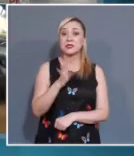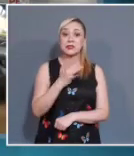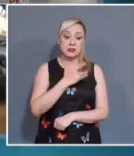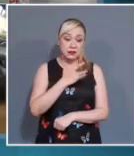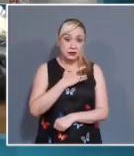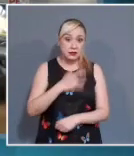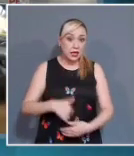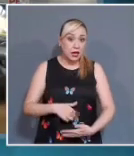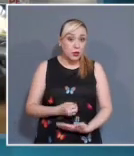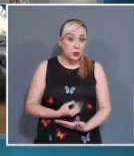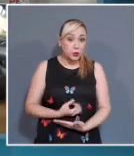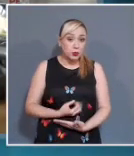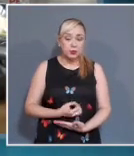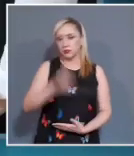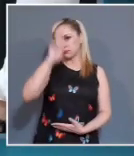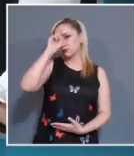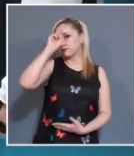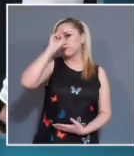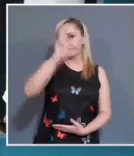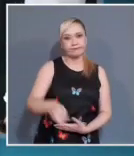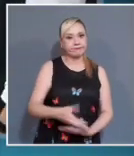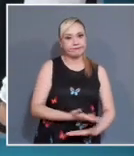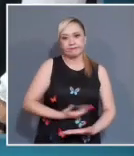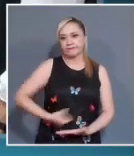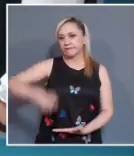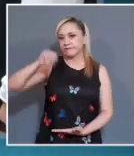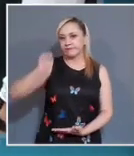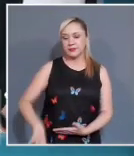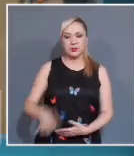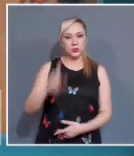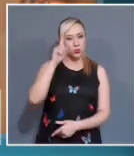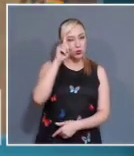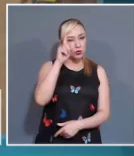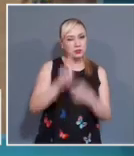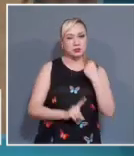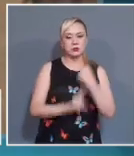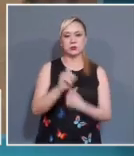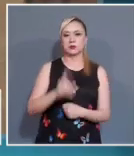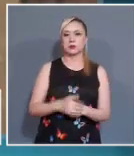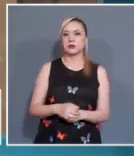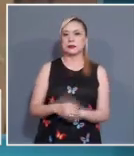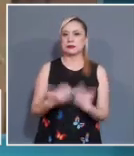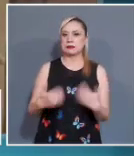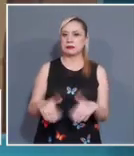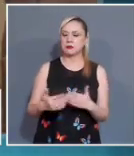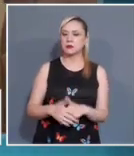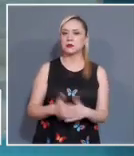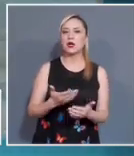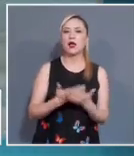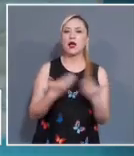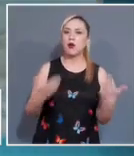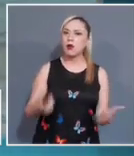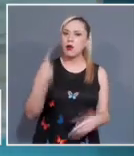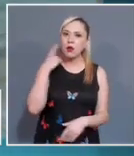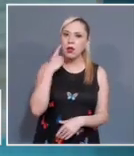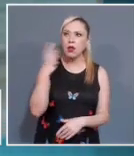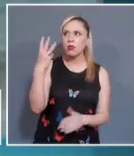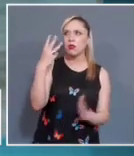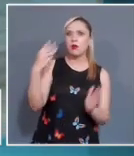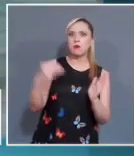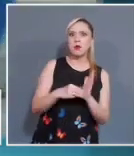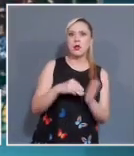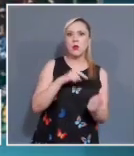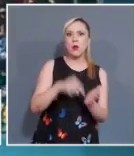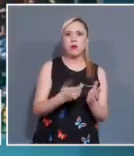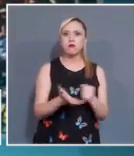El Comité Internacional de la Cruz Roja cerrará al menos 26 centros de apoyo y podría perder hasta 3,000 puestos de trabajo debido a un